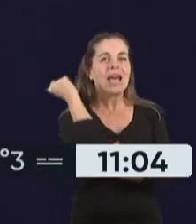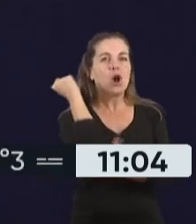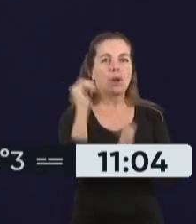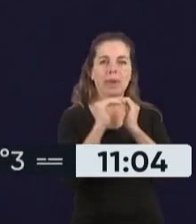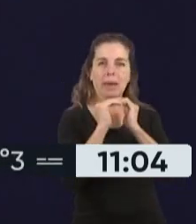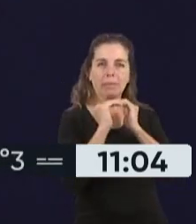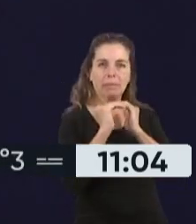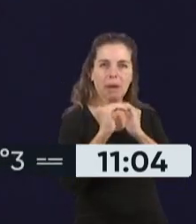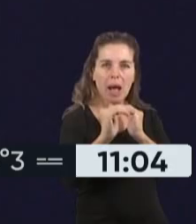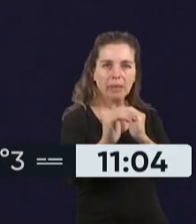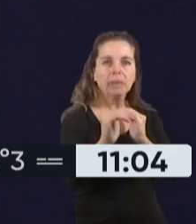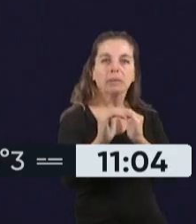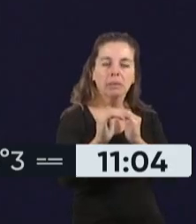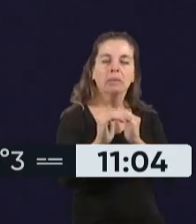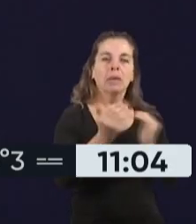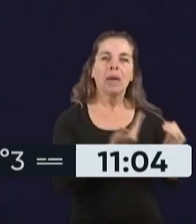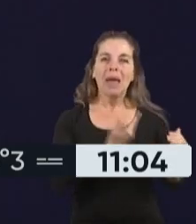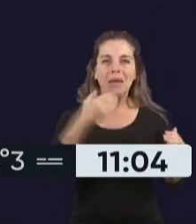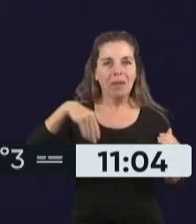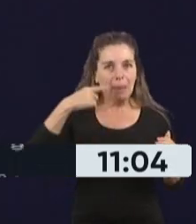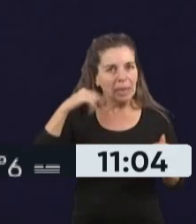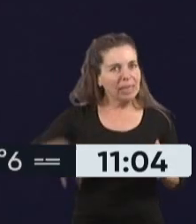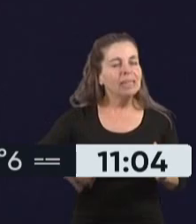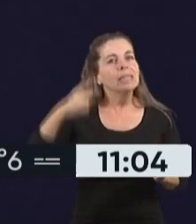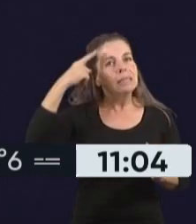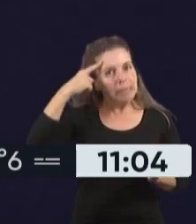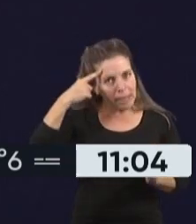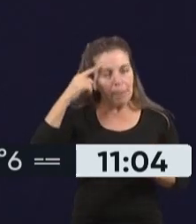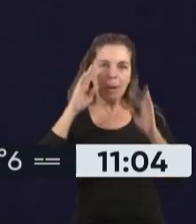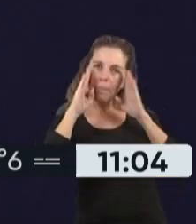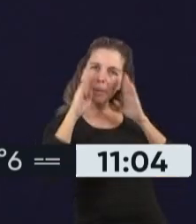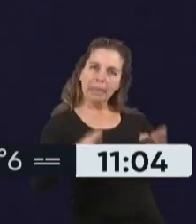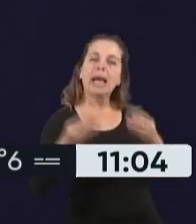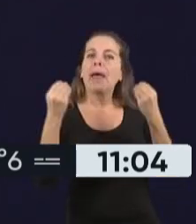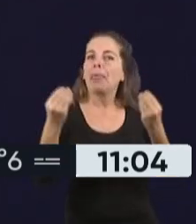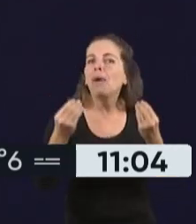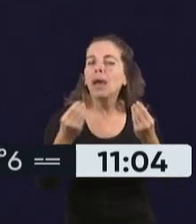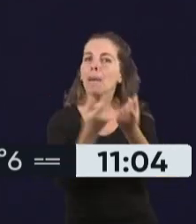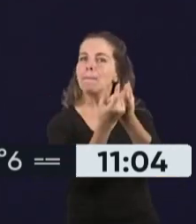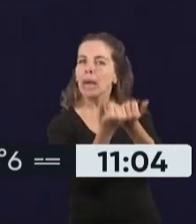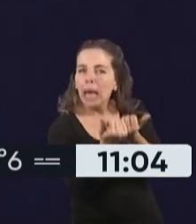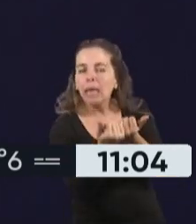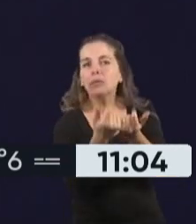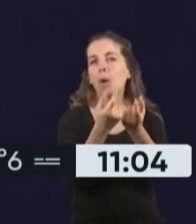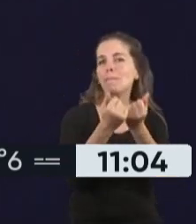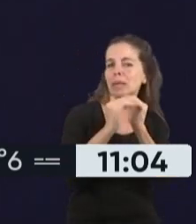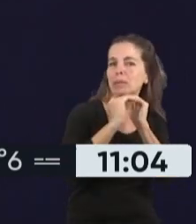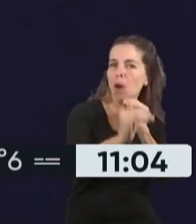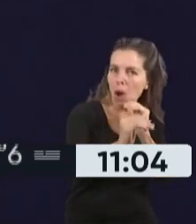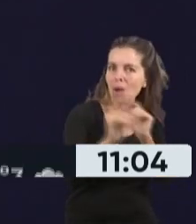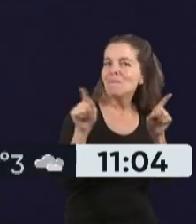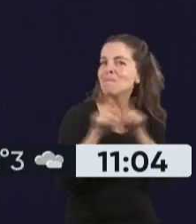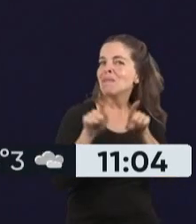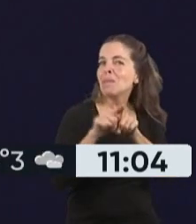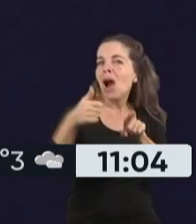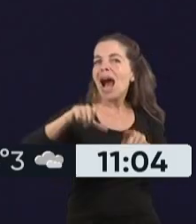Milei, siempre refiriendo, por supuesto, al ancla fiscal y a la corrección de los precios relativos. Ancla fiscal, como decimos